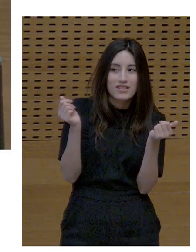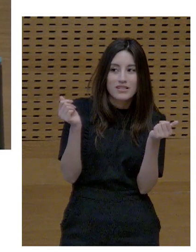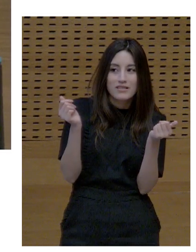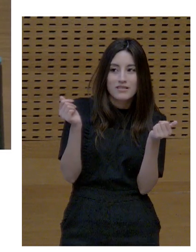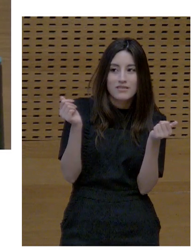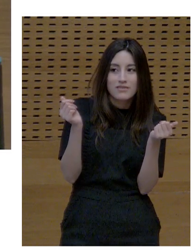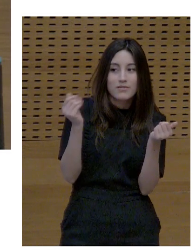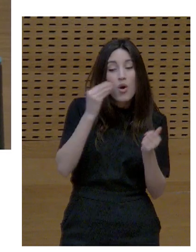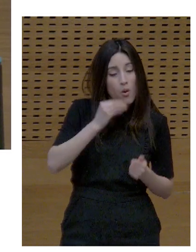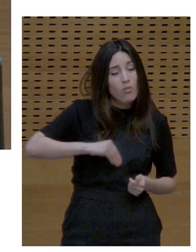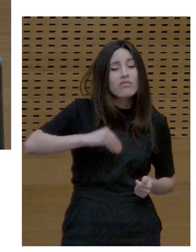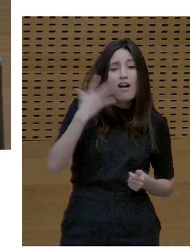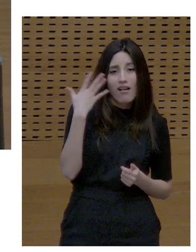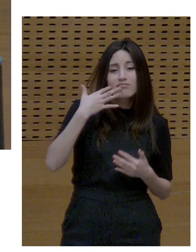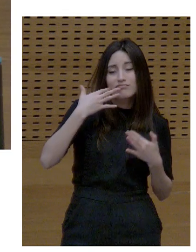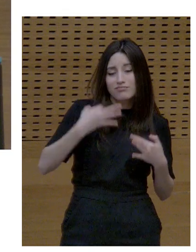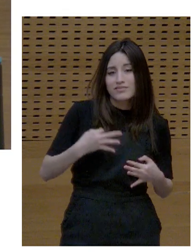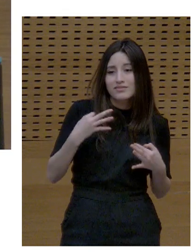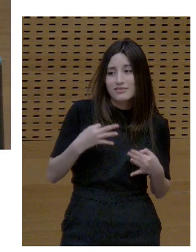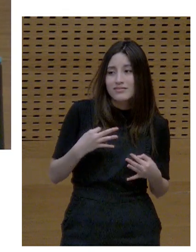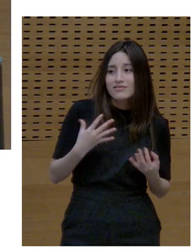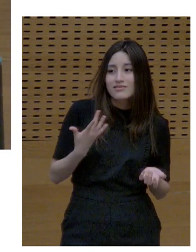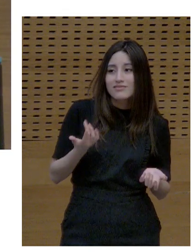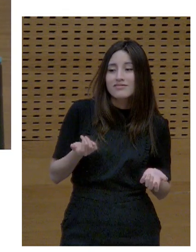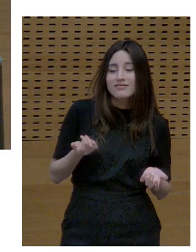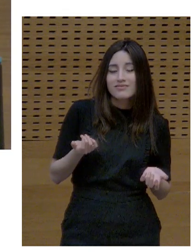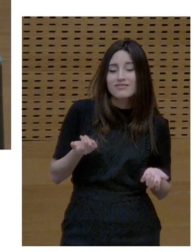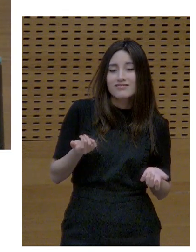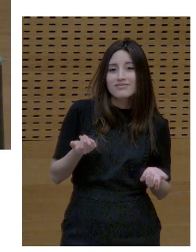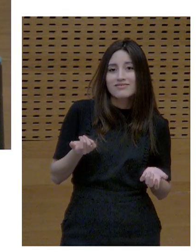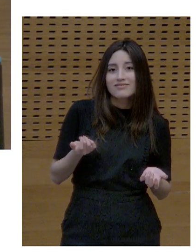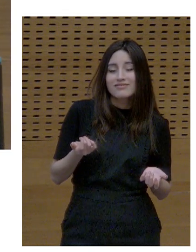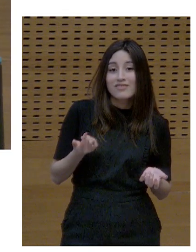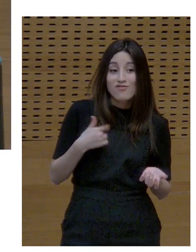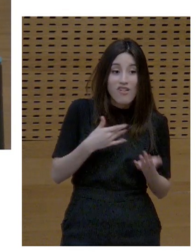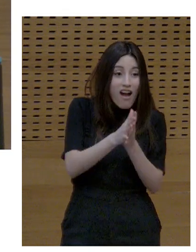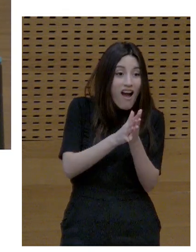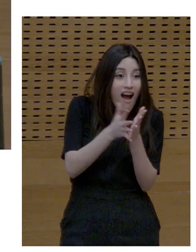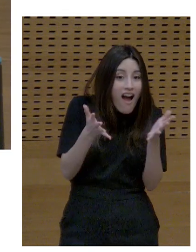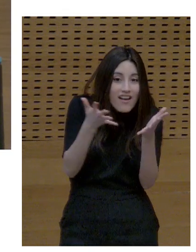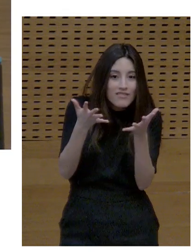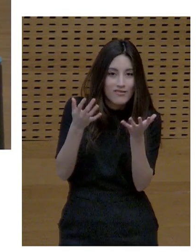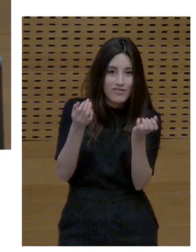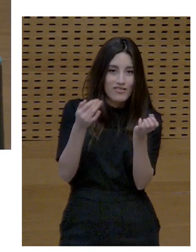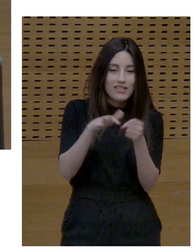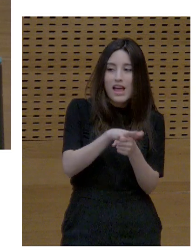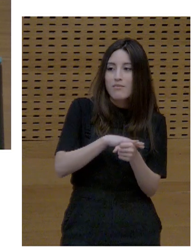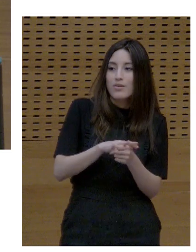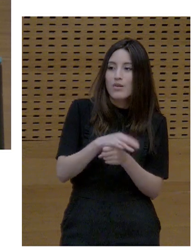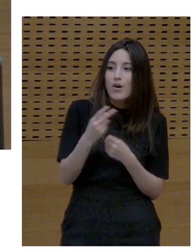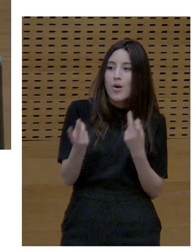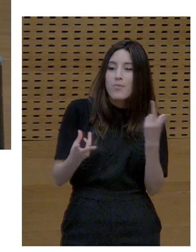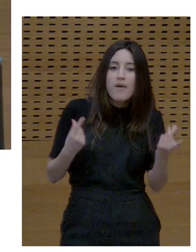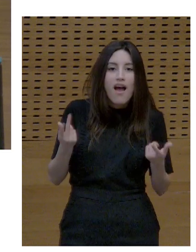Ojalá que así fuera. Yo animo a que desde aquí a que el baile y